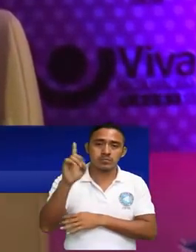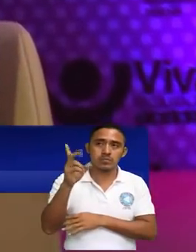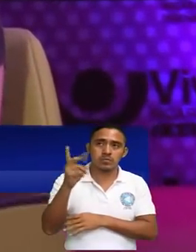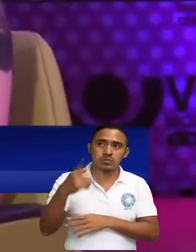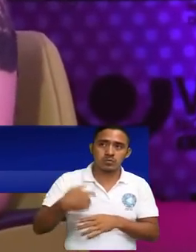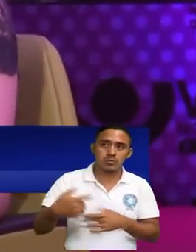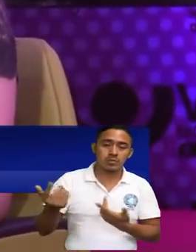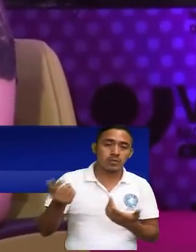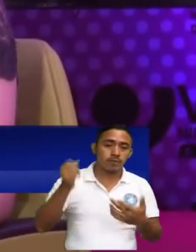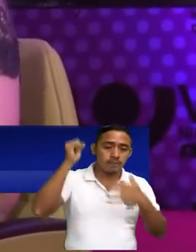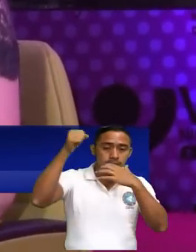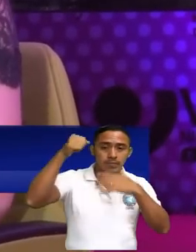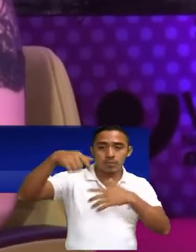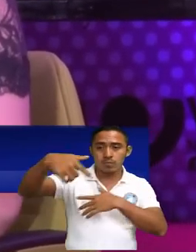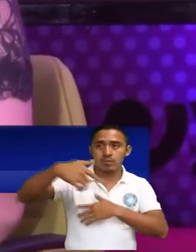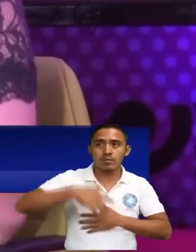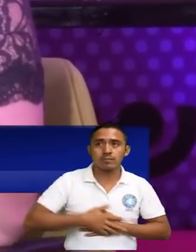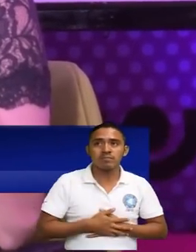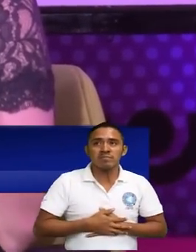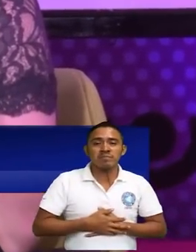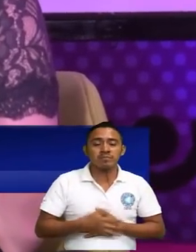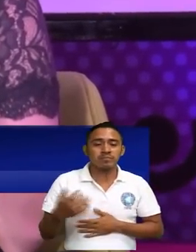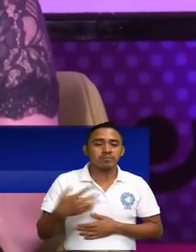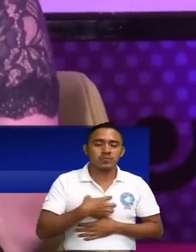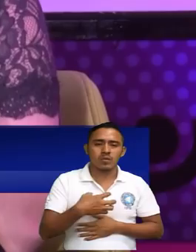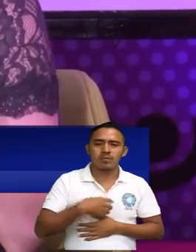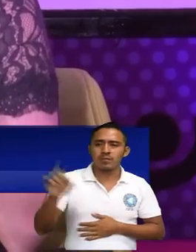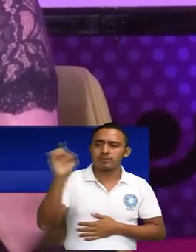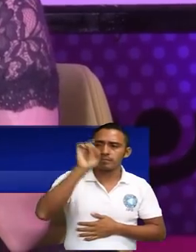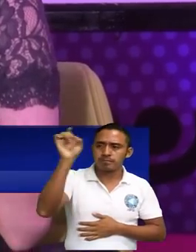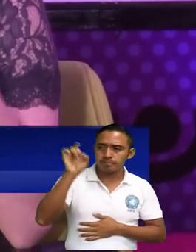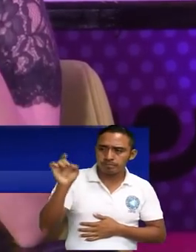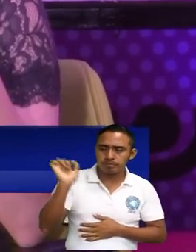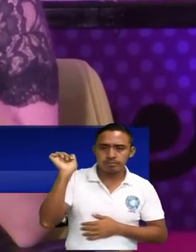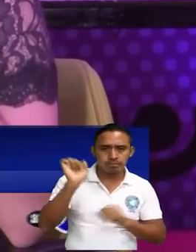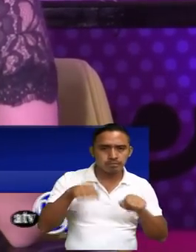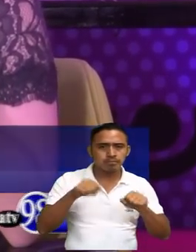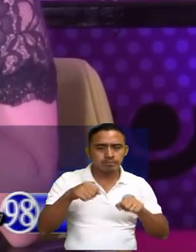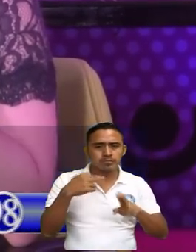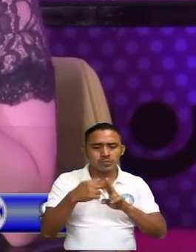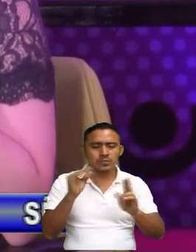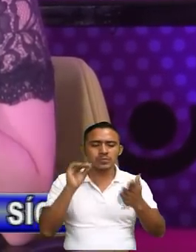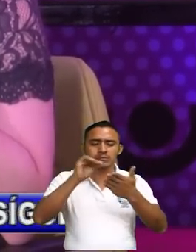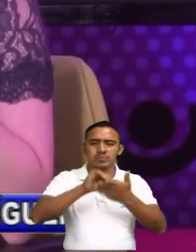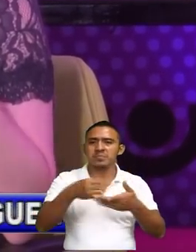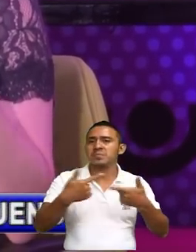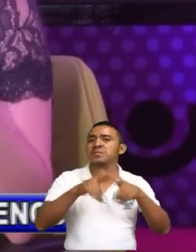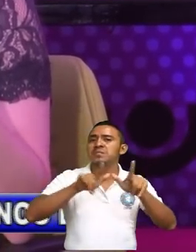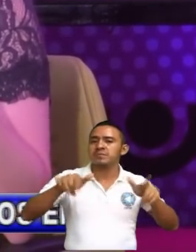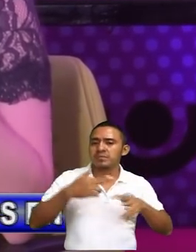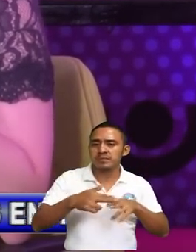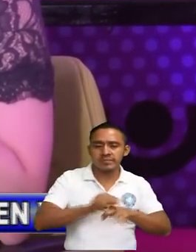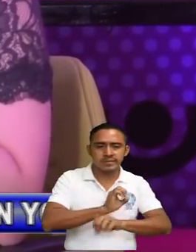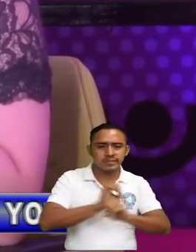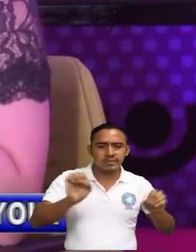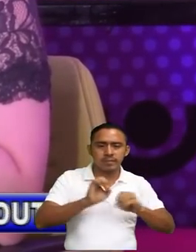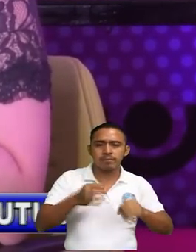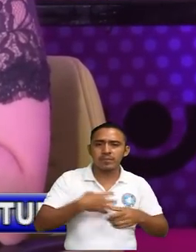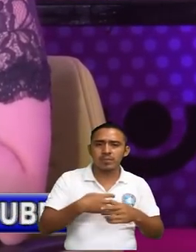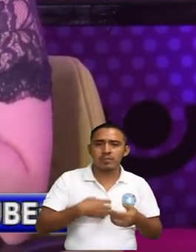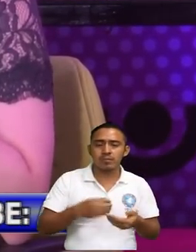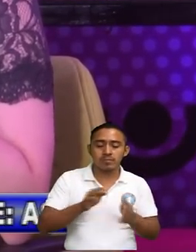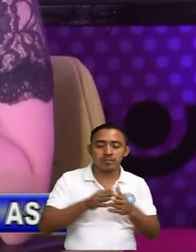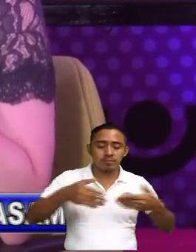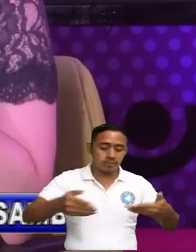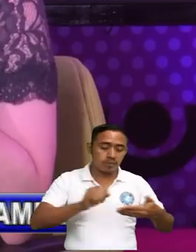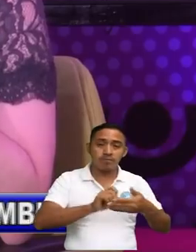estar abierta las inscripciones en nuestra página web, donde pueden ingresar, inscribirse gratuitamente y también enviar su portafolio,